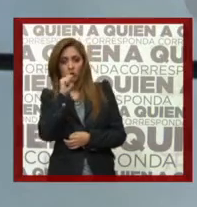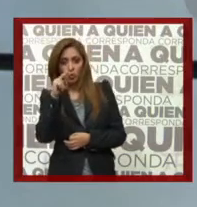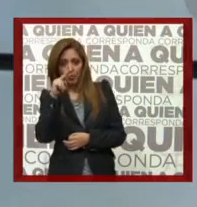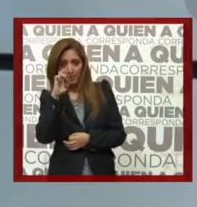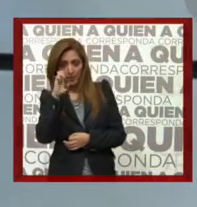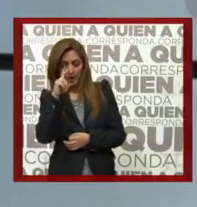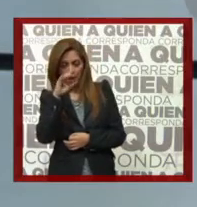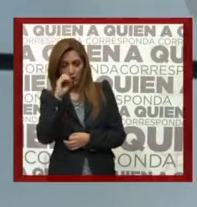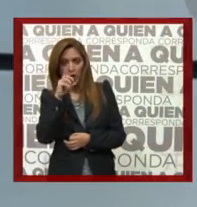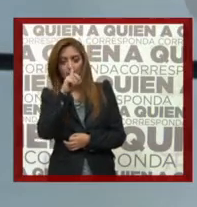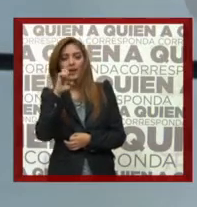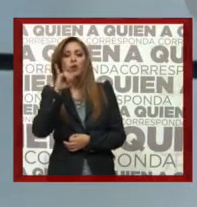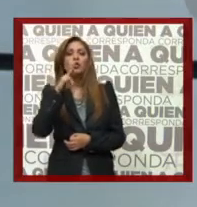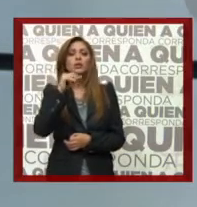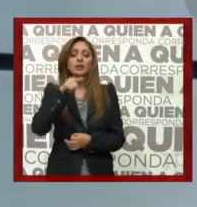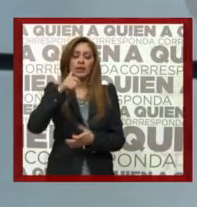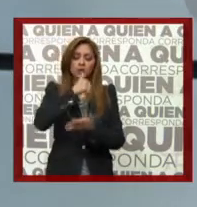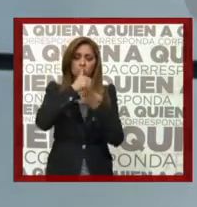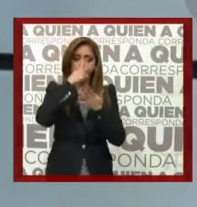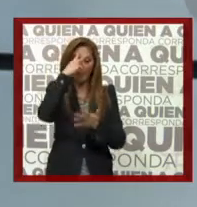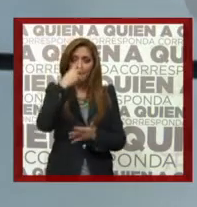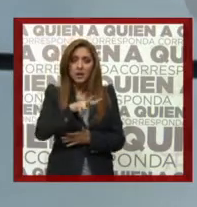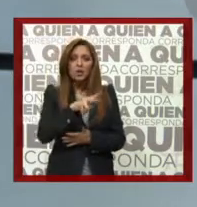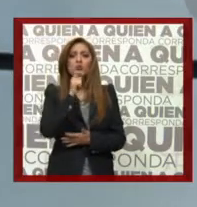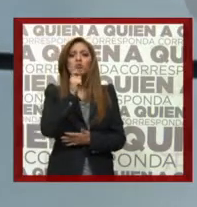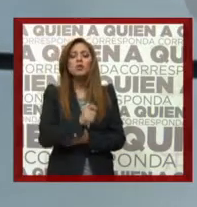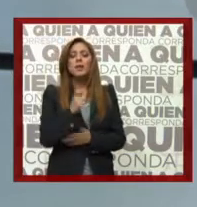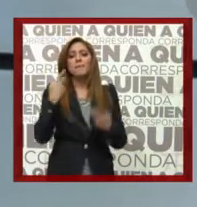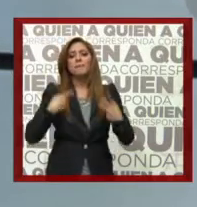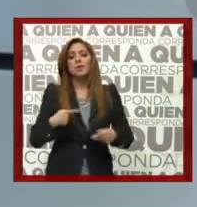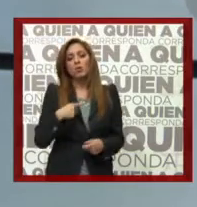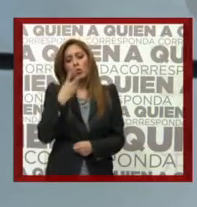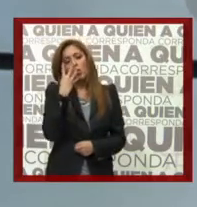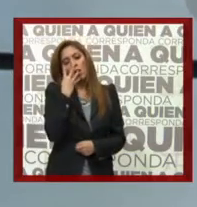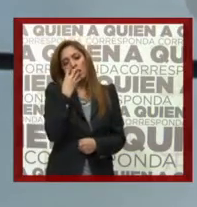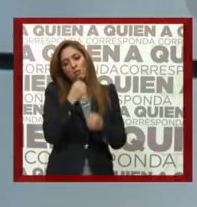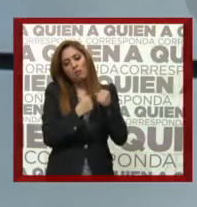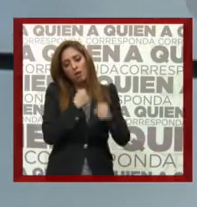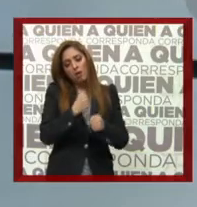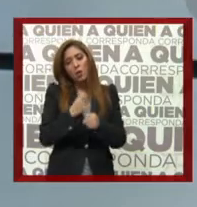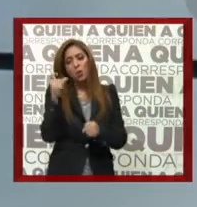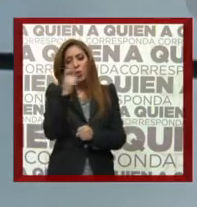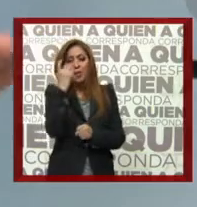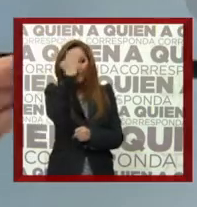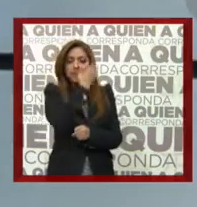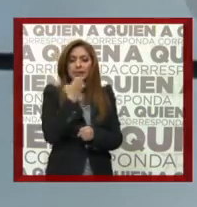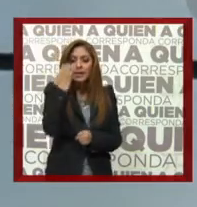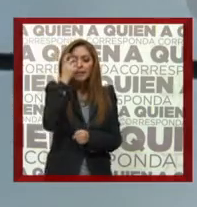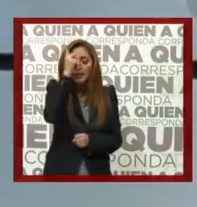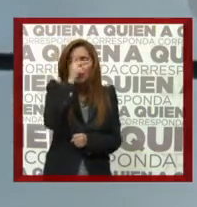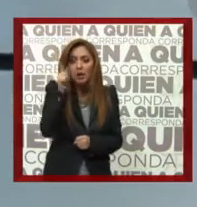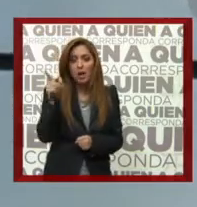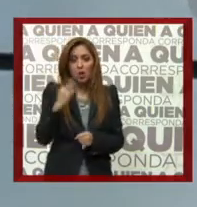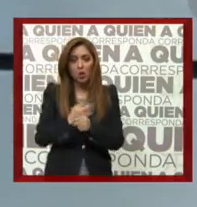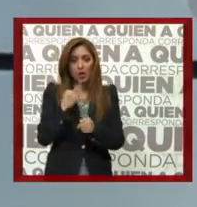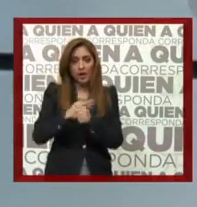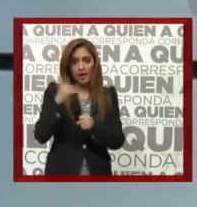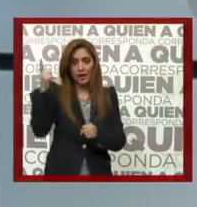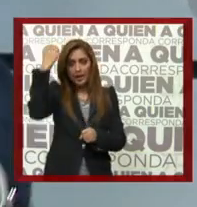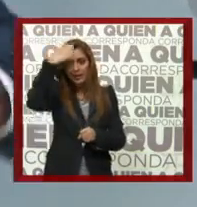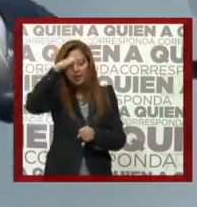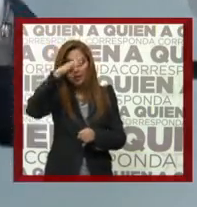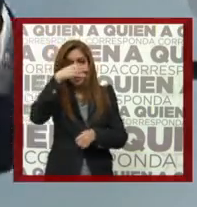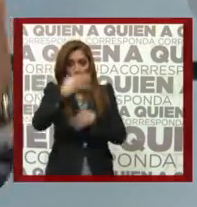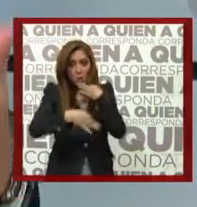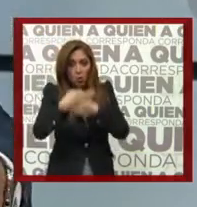México, en una denuncia involucrando a una criatura de 4 años, después de los estudios psicológicos y con la experiencia que han desarrollado los